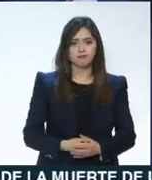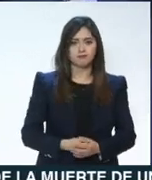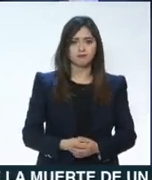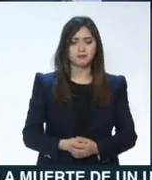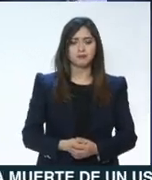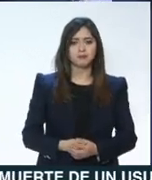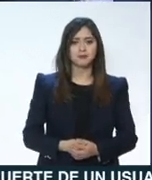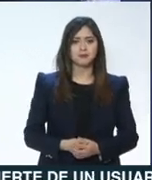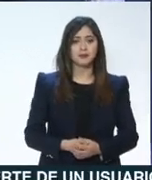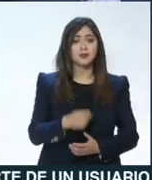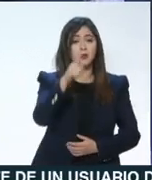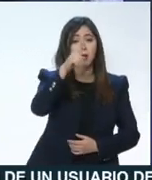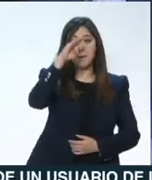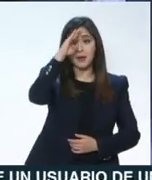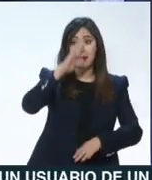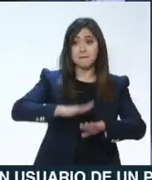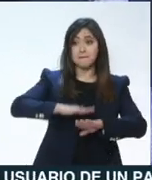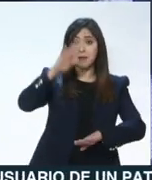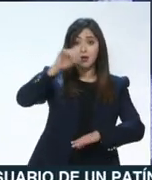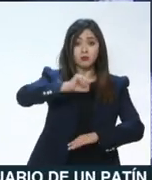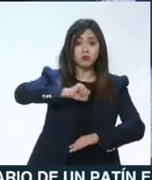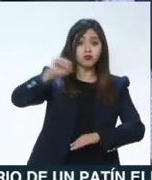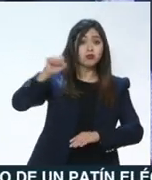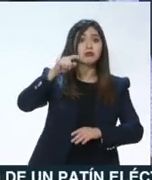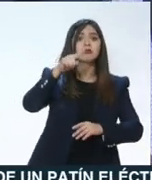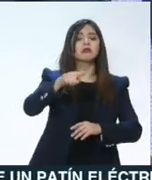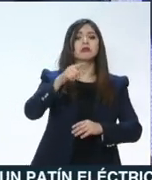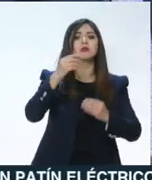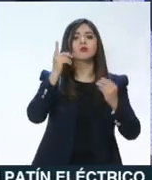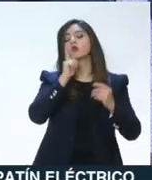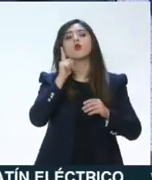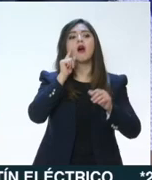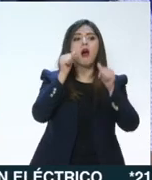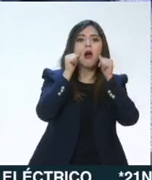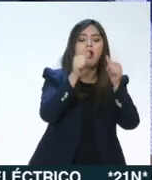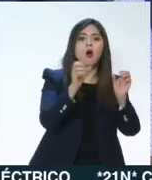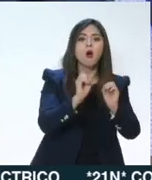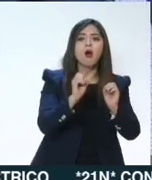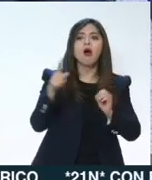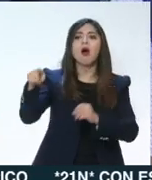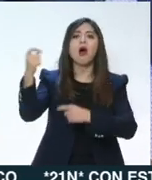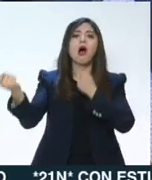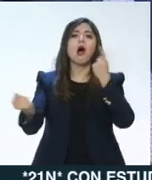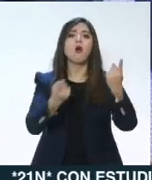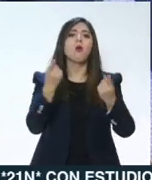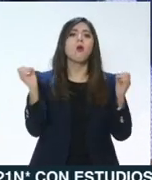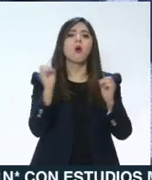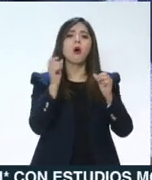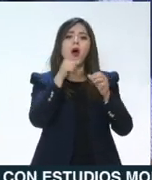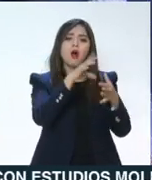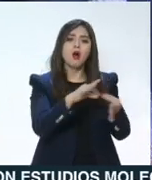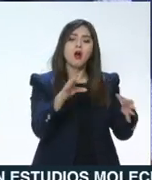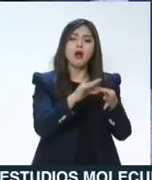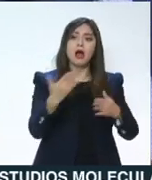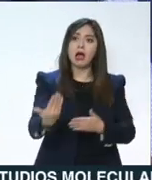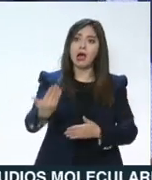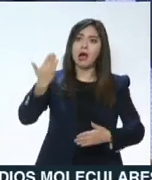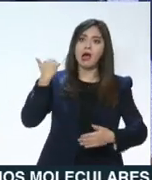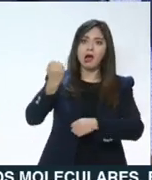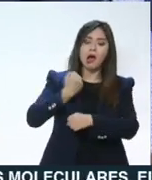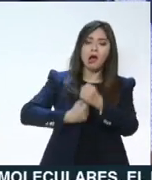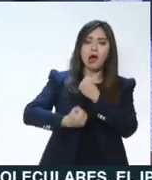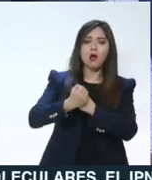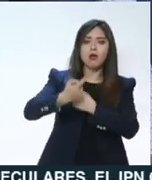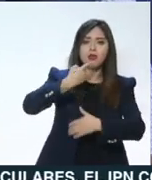No se dispararon las cifras, más bien no se le había dado la atención necesaria, ¿no? Es decir, las denuncias vienen de años anteriores,